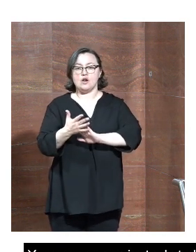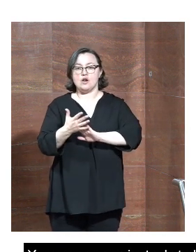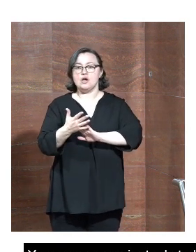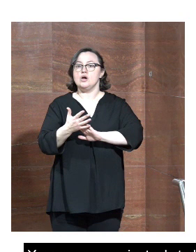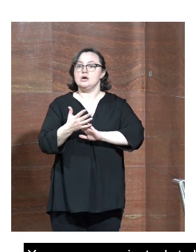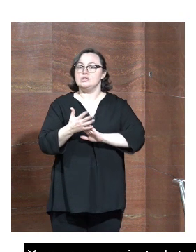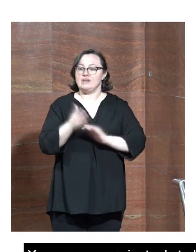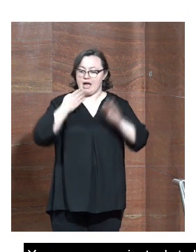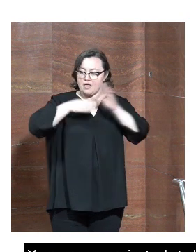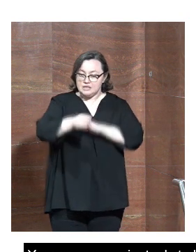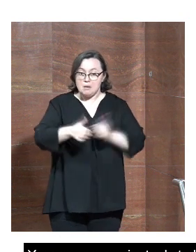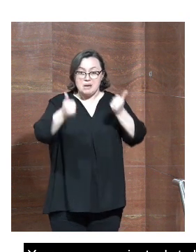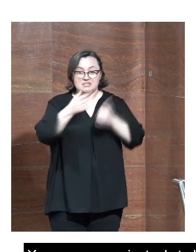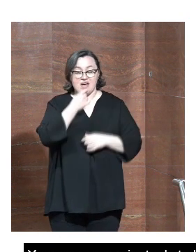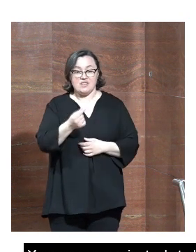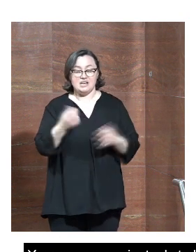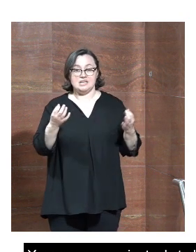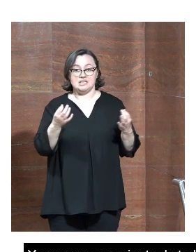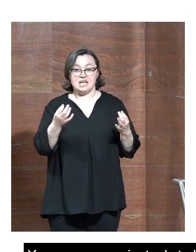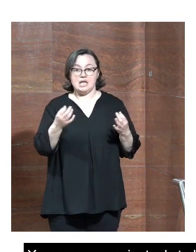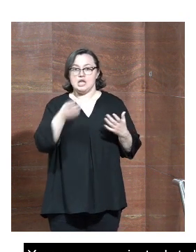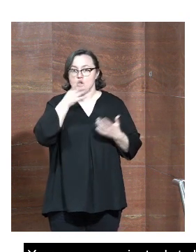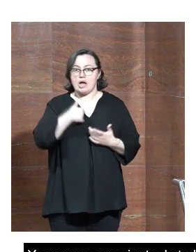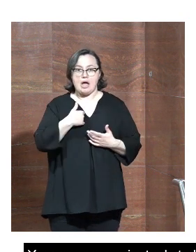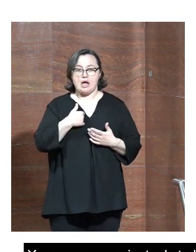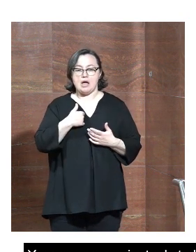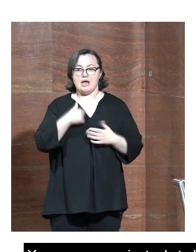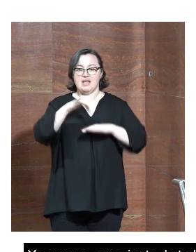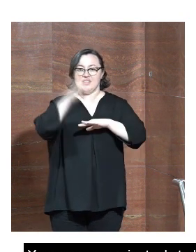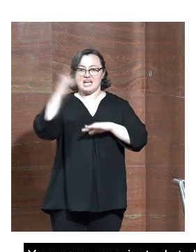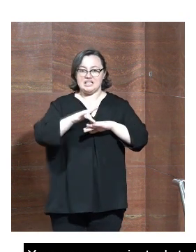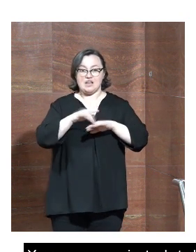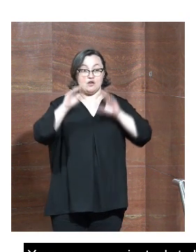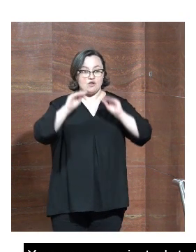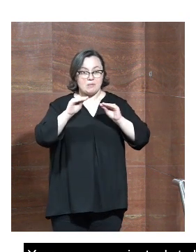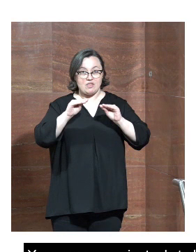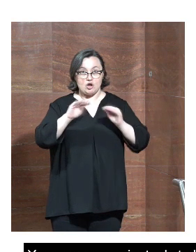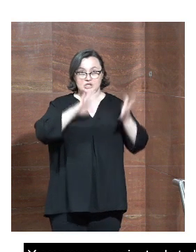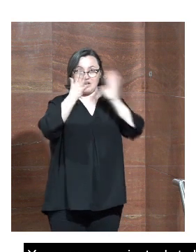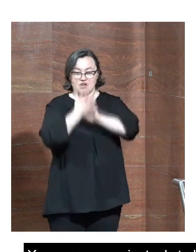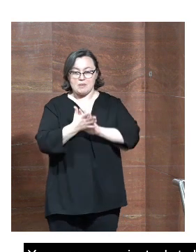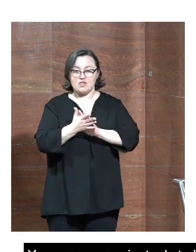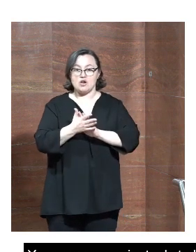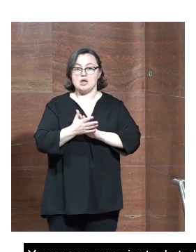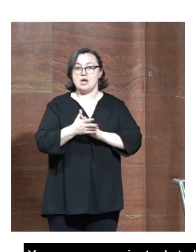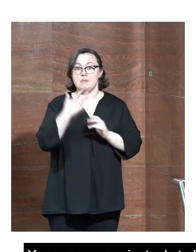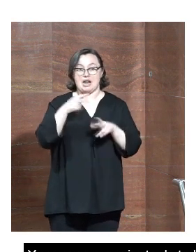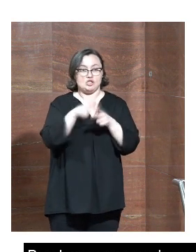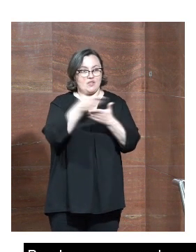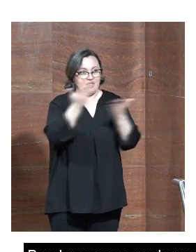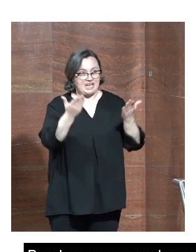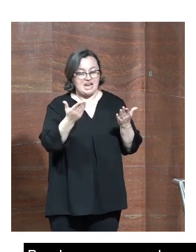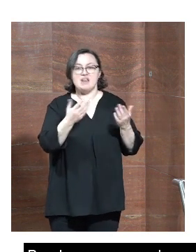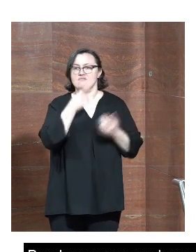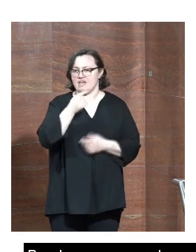en una digitalización accesible, que no avanzar en una digitalización y una transformación digital que yo creo que es necesaria para nuestras sociedades en